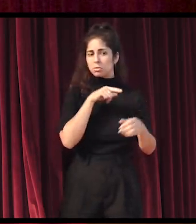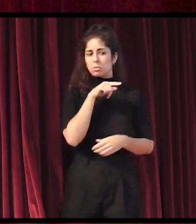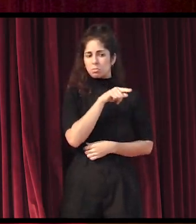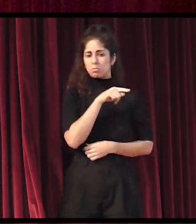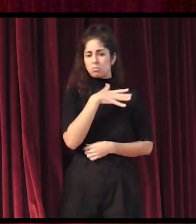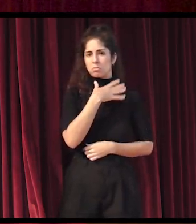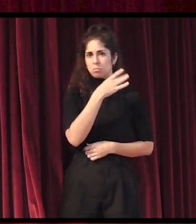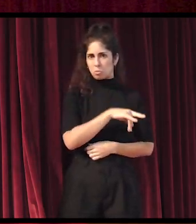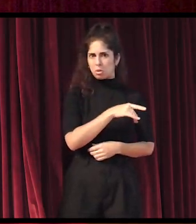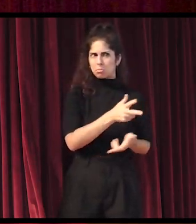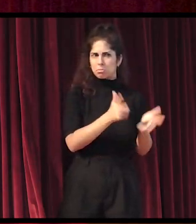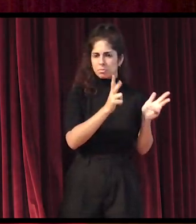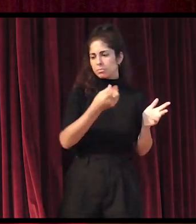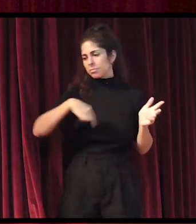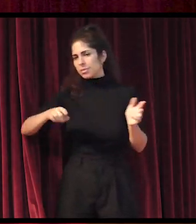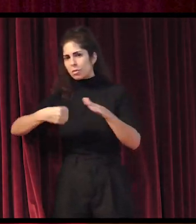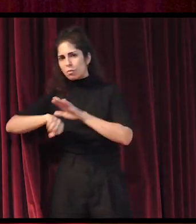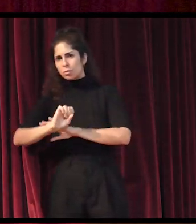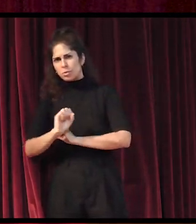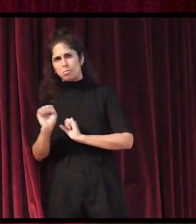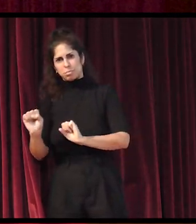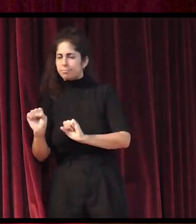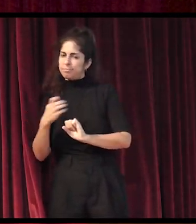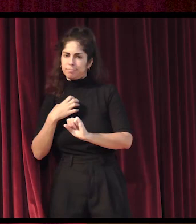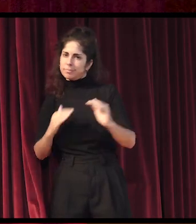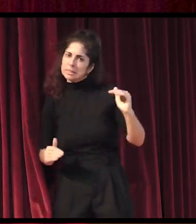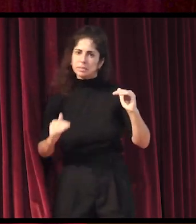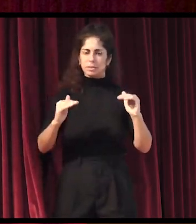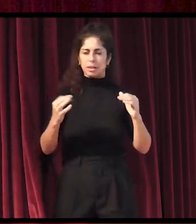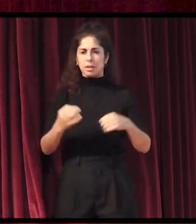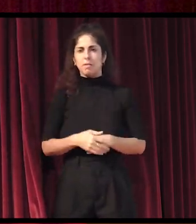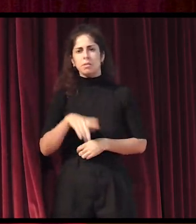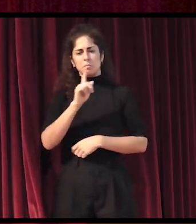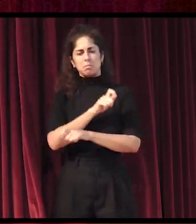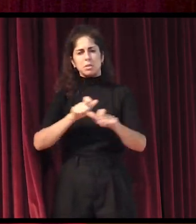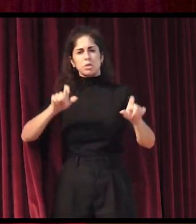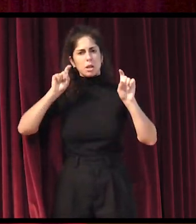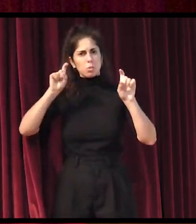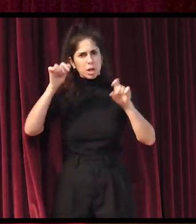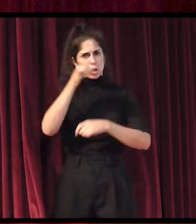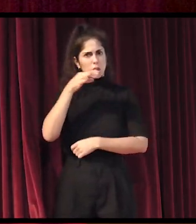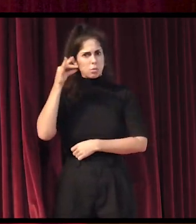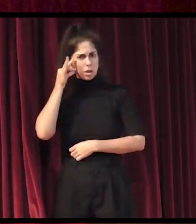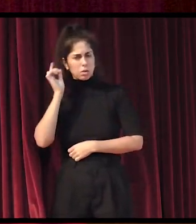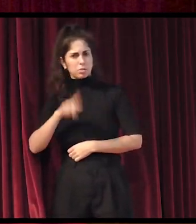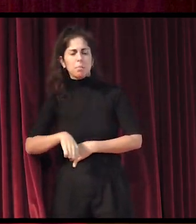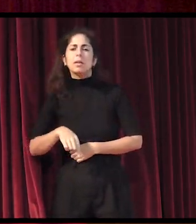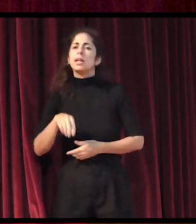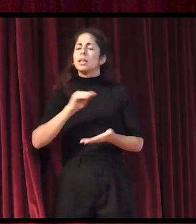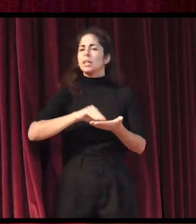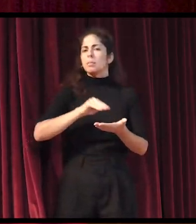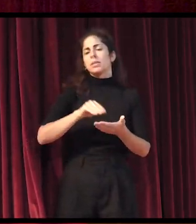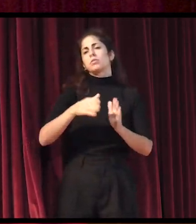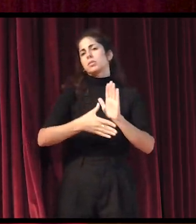los que eligieron jugar al fútbol. También varios educadores y educadoras han estado en la pelea, elevando esta denuncia a los despachos federativos y